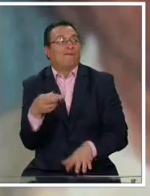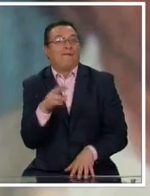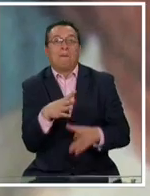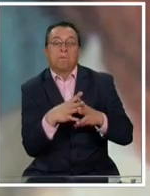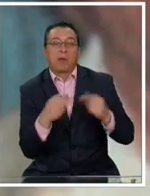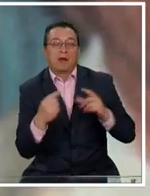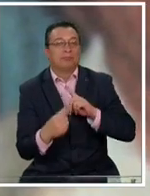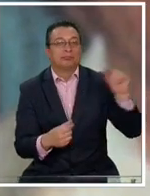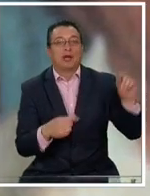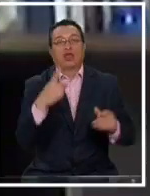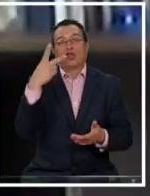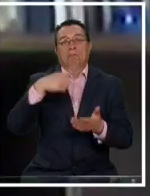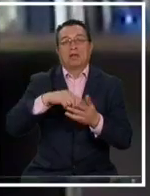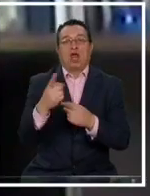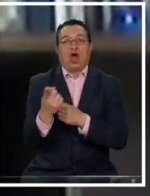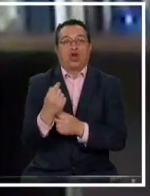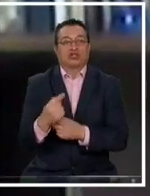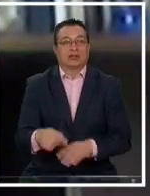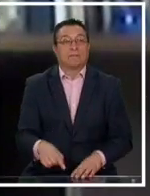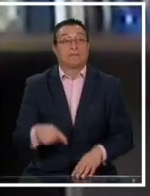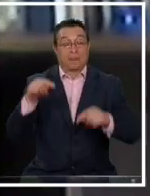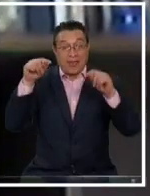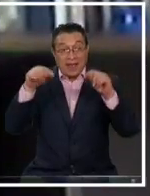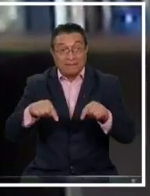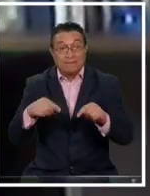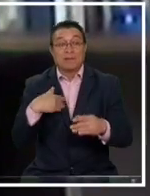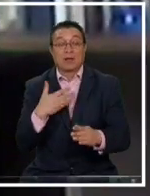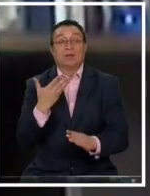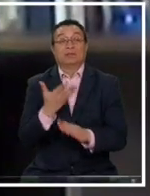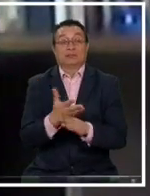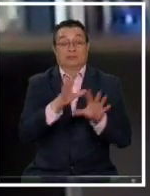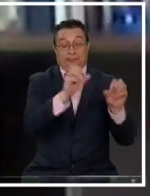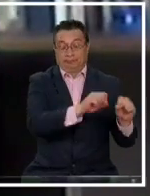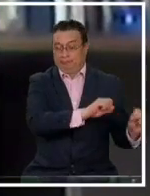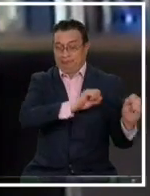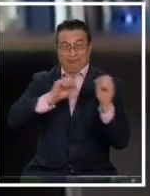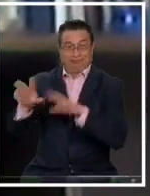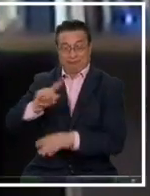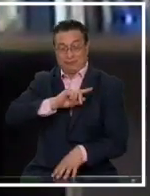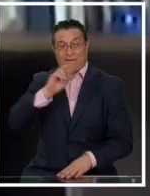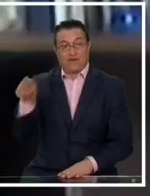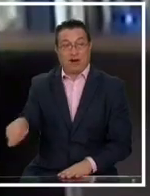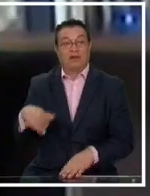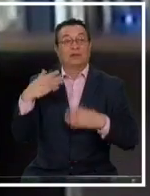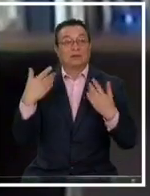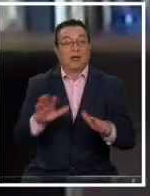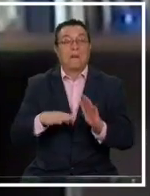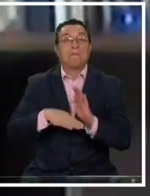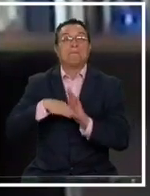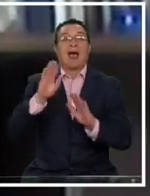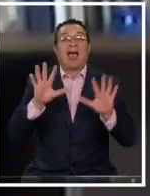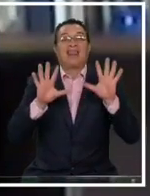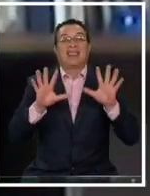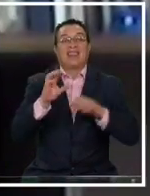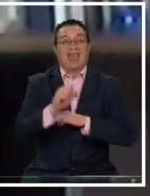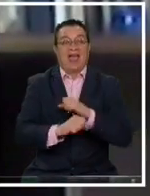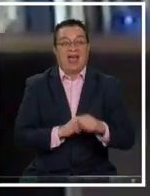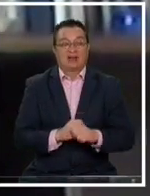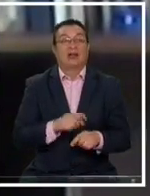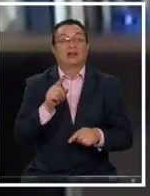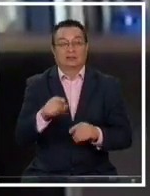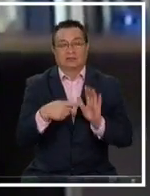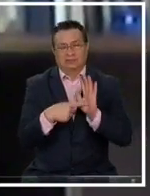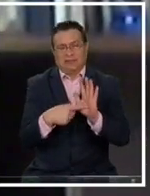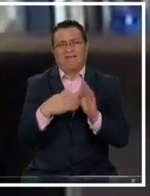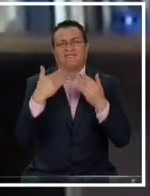a Australia en 2011. Aquí esta solicitud de extradición lleva más de 10 años. Yo creo que refleja